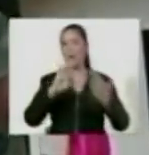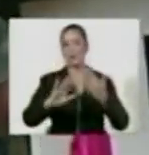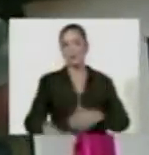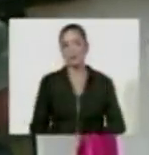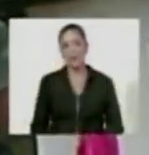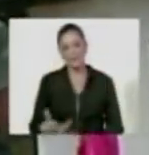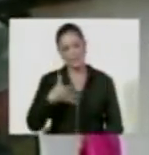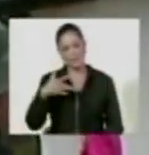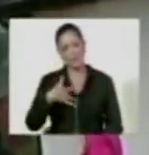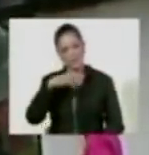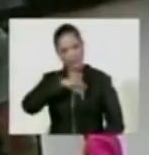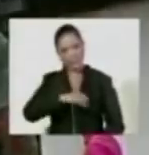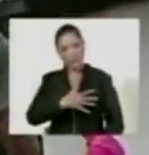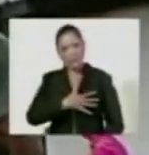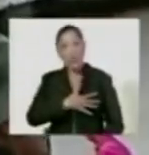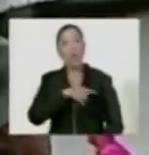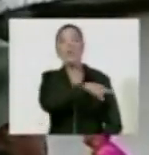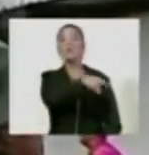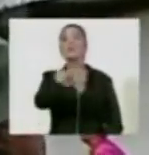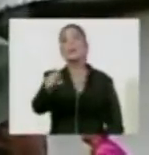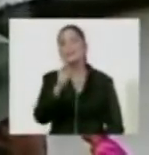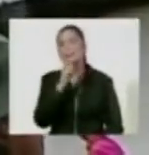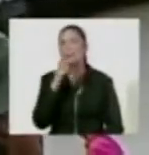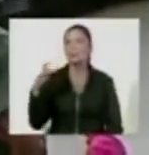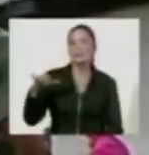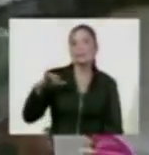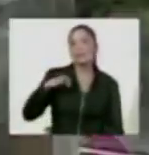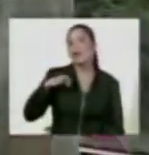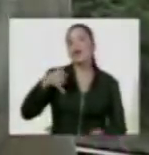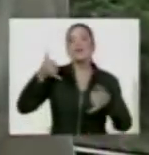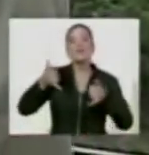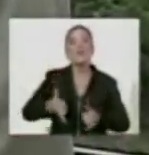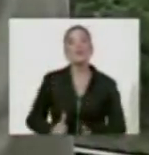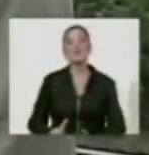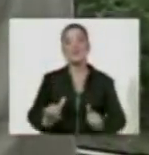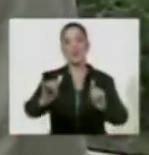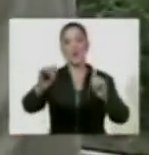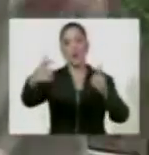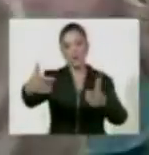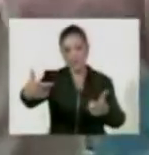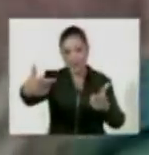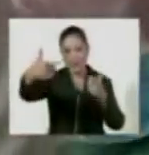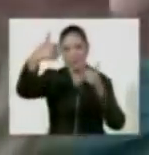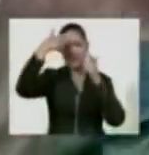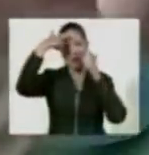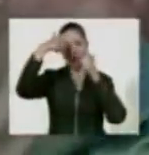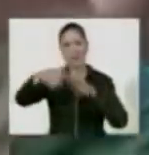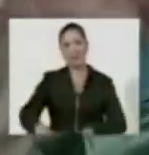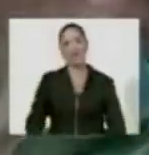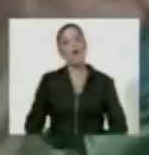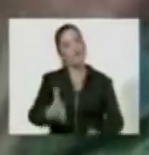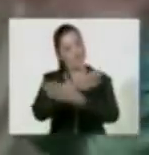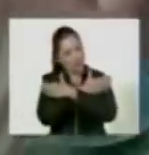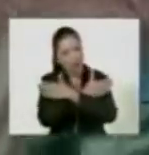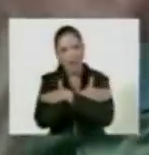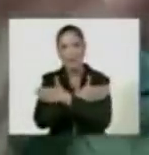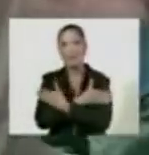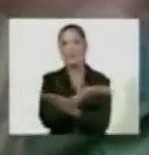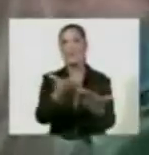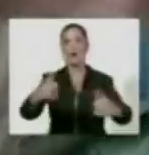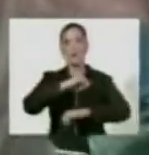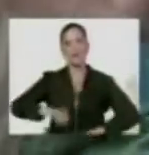en su espíritu que ustedes son los hijos y las hijas de Hugo Chávez Frías. Felicitaciones, Fuerza